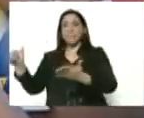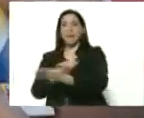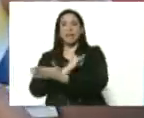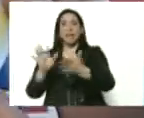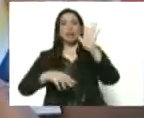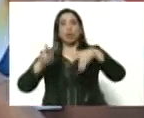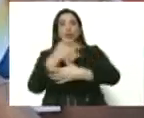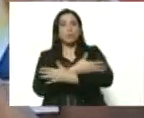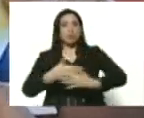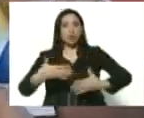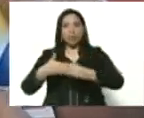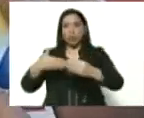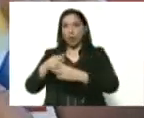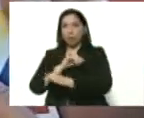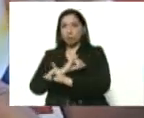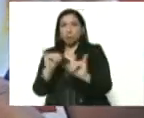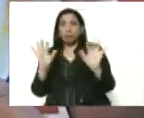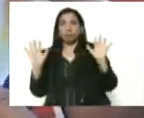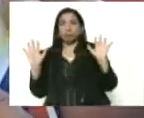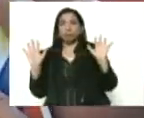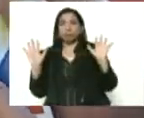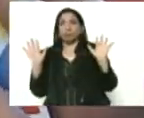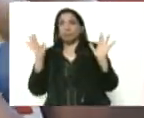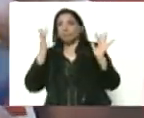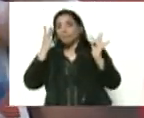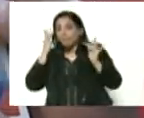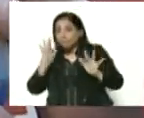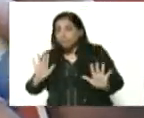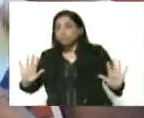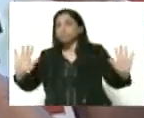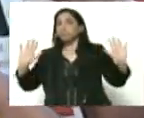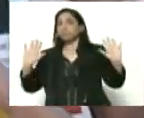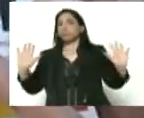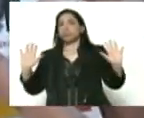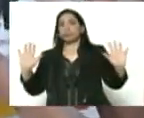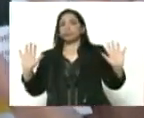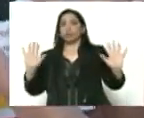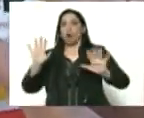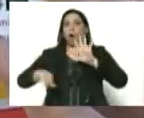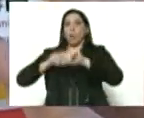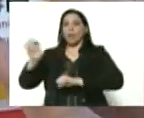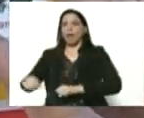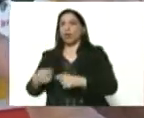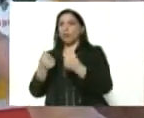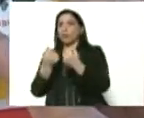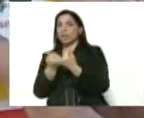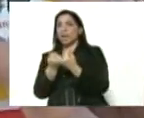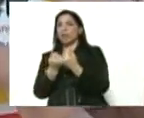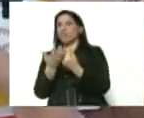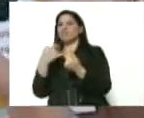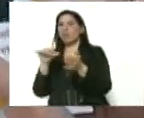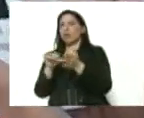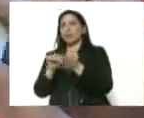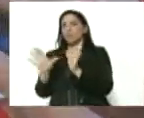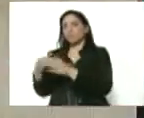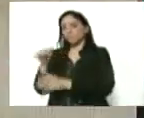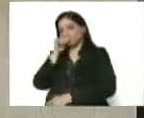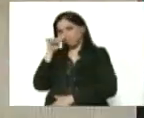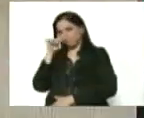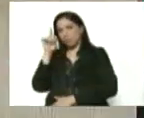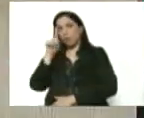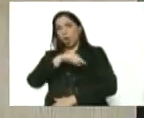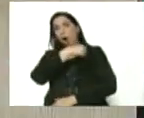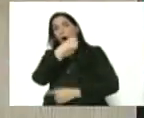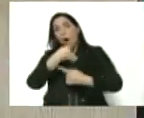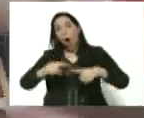12 millones de dólares que pareciera que fueron comprados con dinero proveniente del narcotráfico. Y el